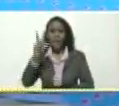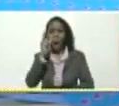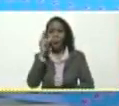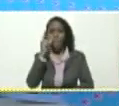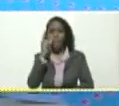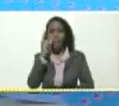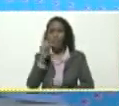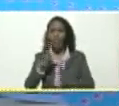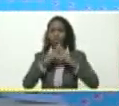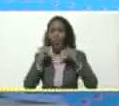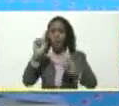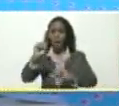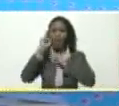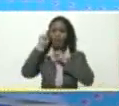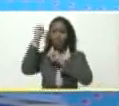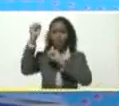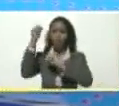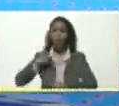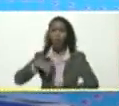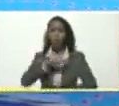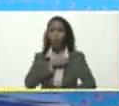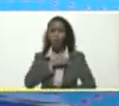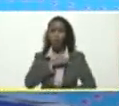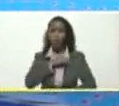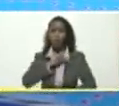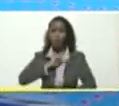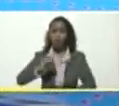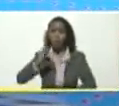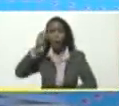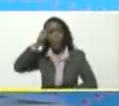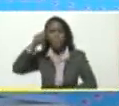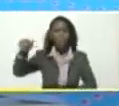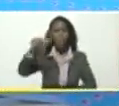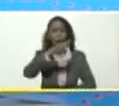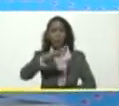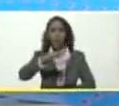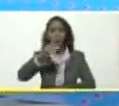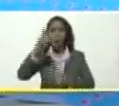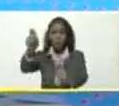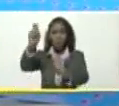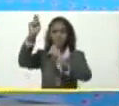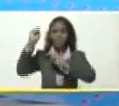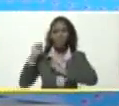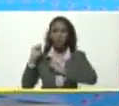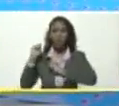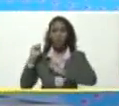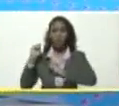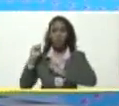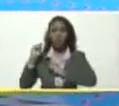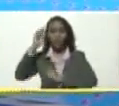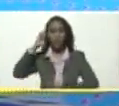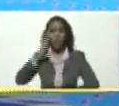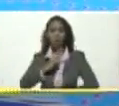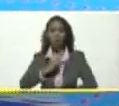de todas las victorias. Nosotros somos el pueblo heredero de Simón